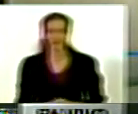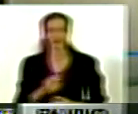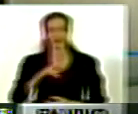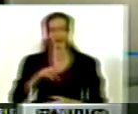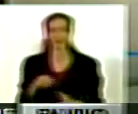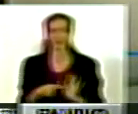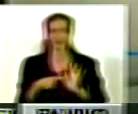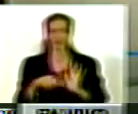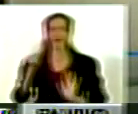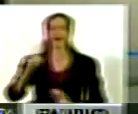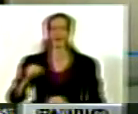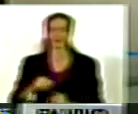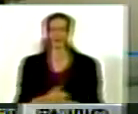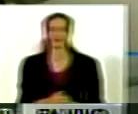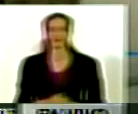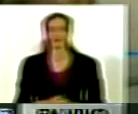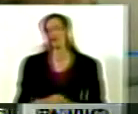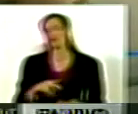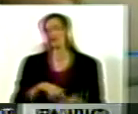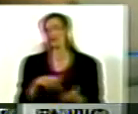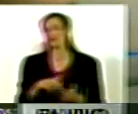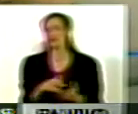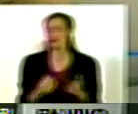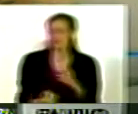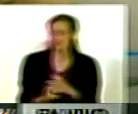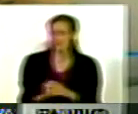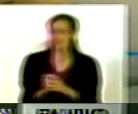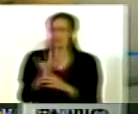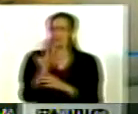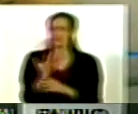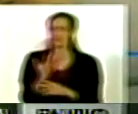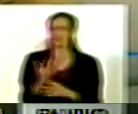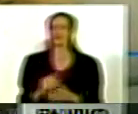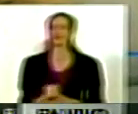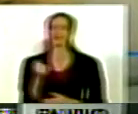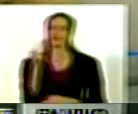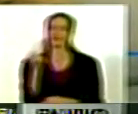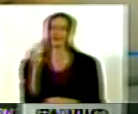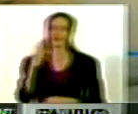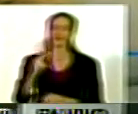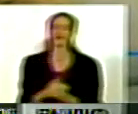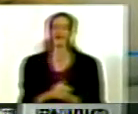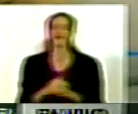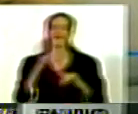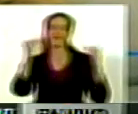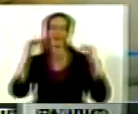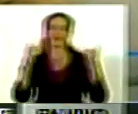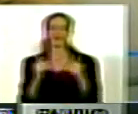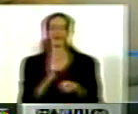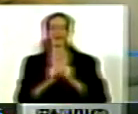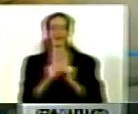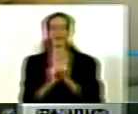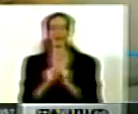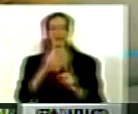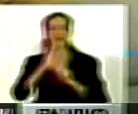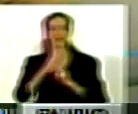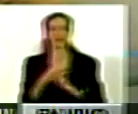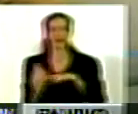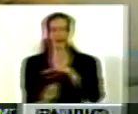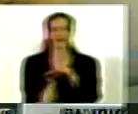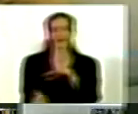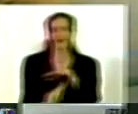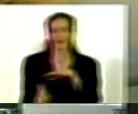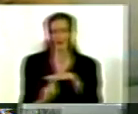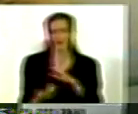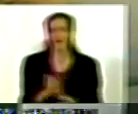traído para acá, lo que tiene que ver con el lanzamiento del 13 Festival Deportivo, Recreativo y Cultural